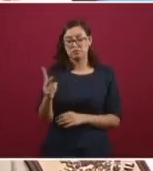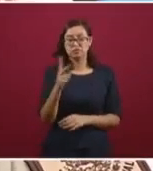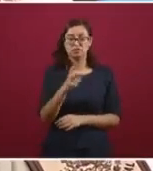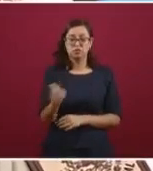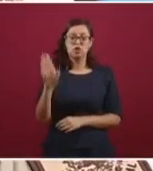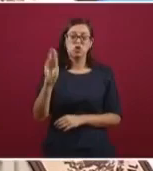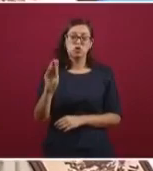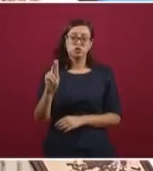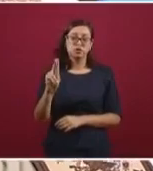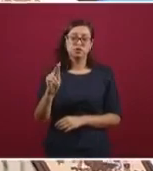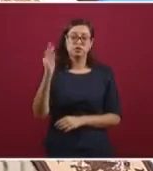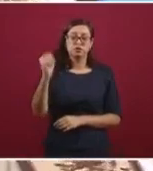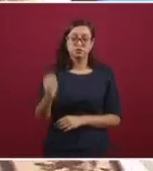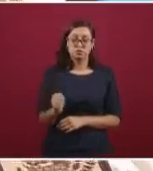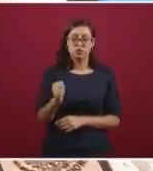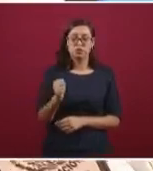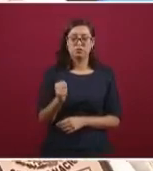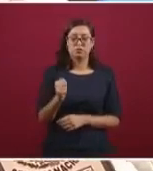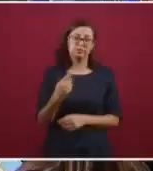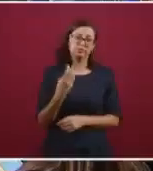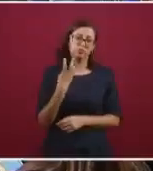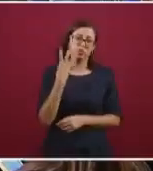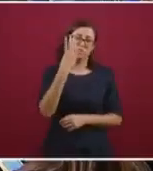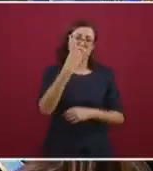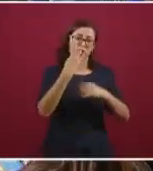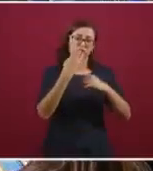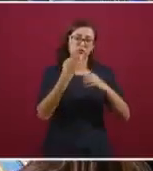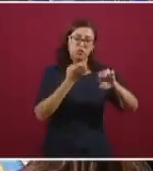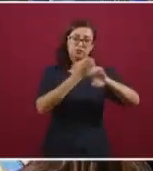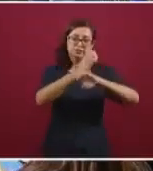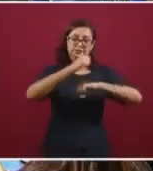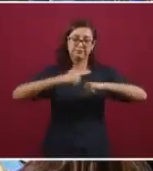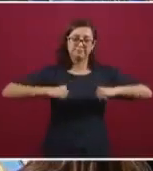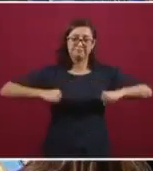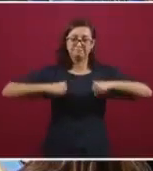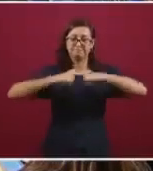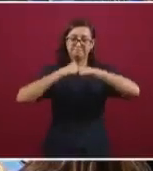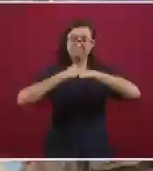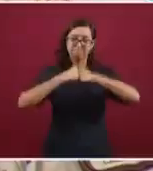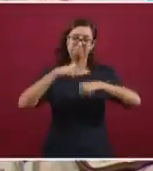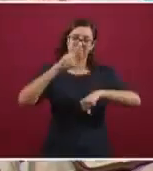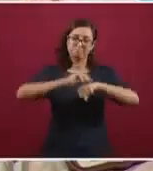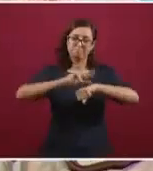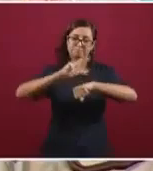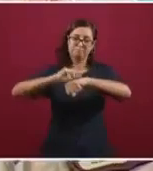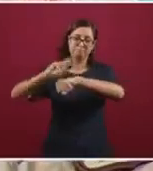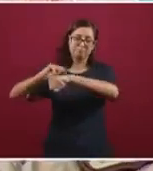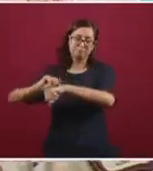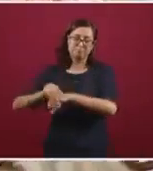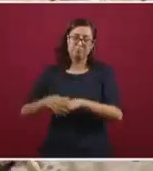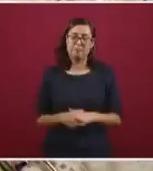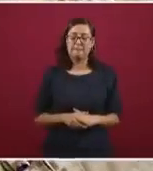22.689 se registran en los cuatro estados fronterizos con nuestro país.